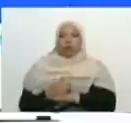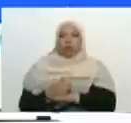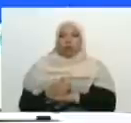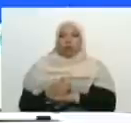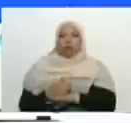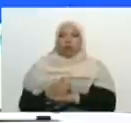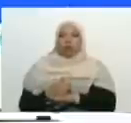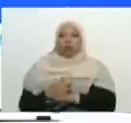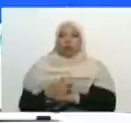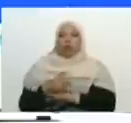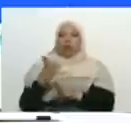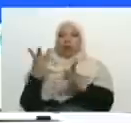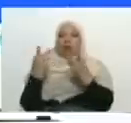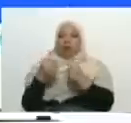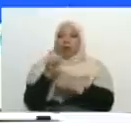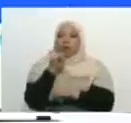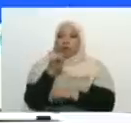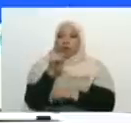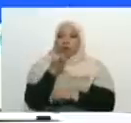¿Se dan cuenta?